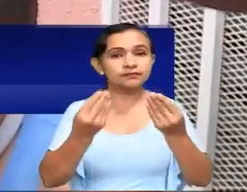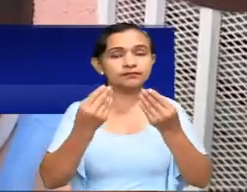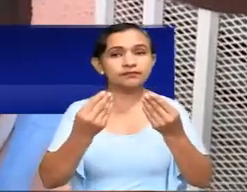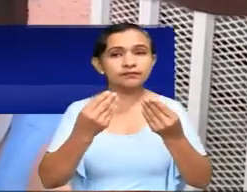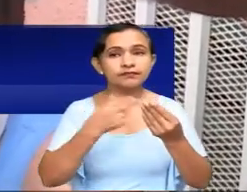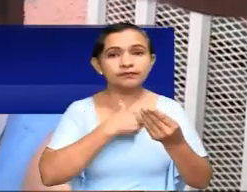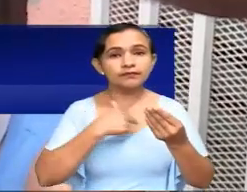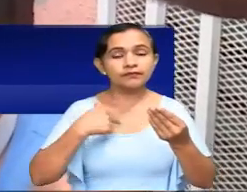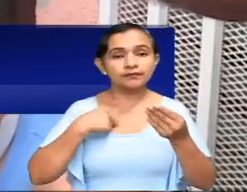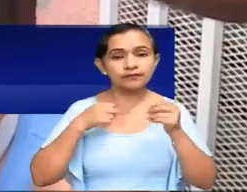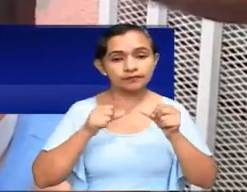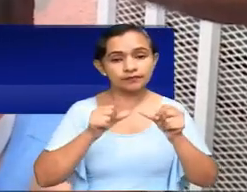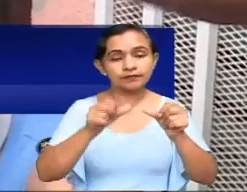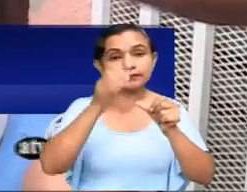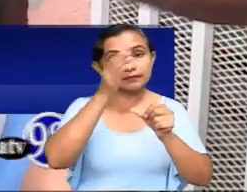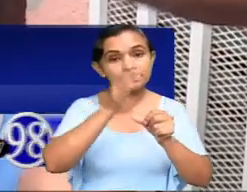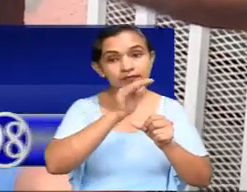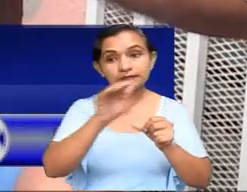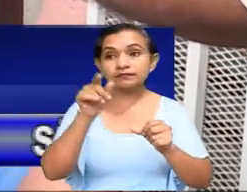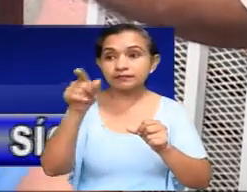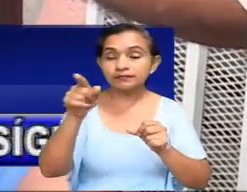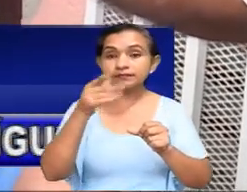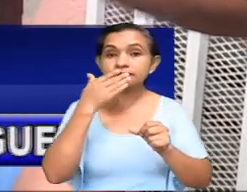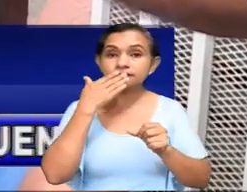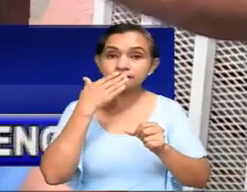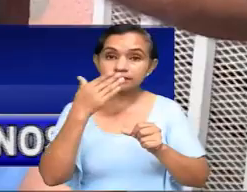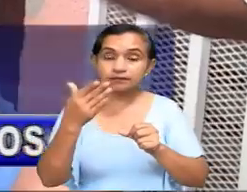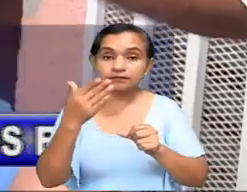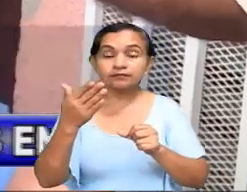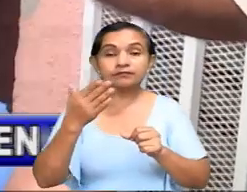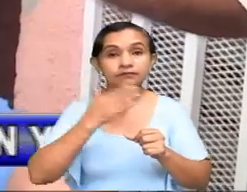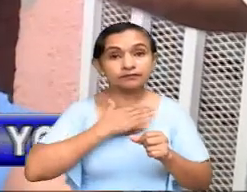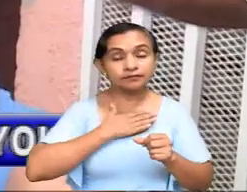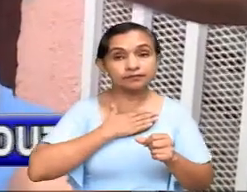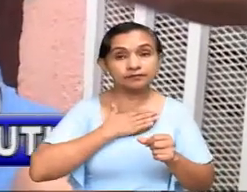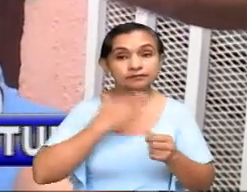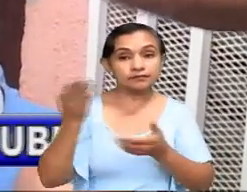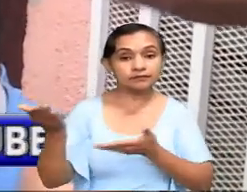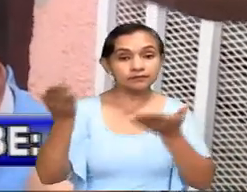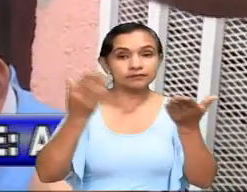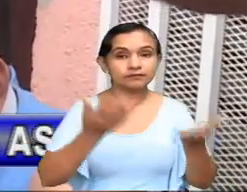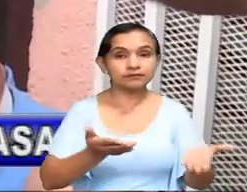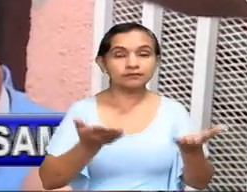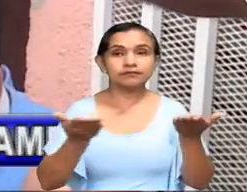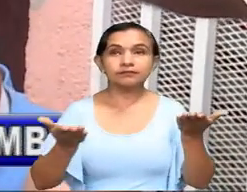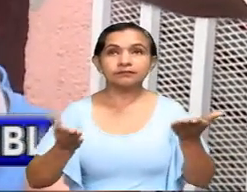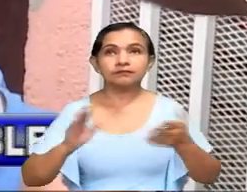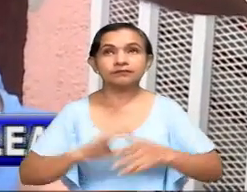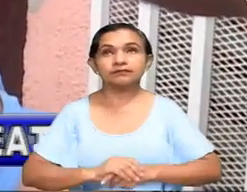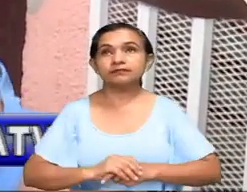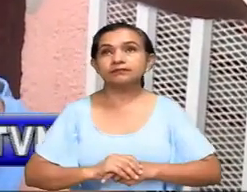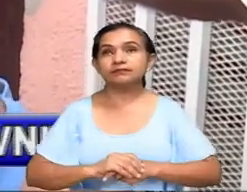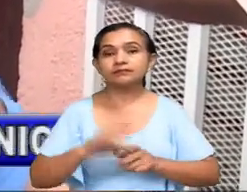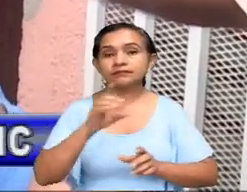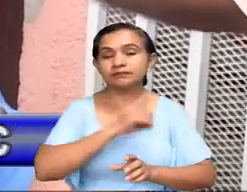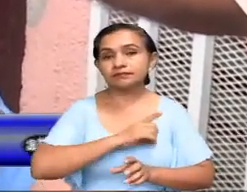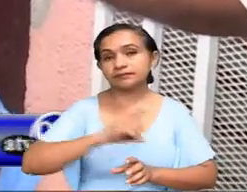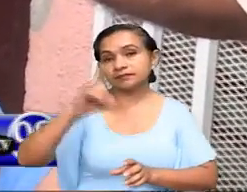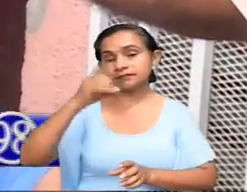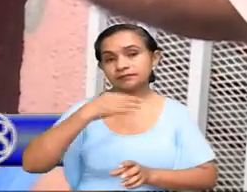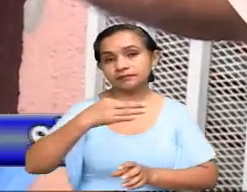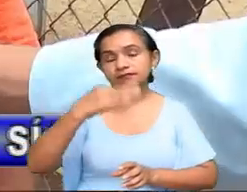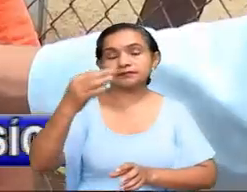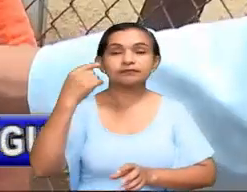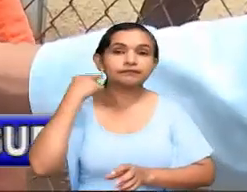siga bendiciendo y este noble gesto que han tenido también con él. Que el Señor los va a